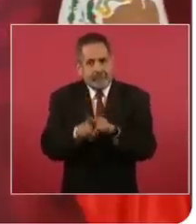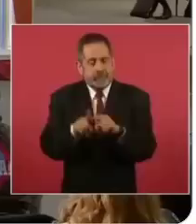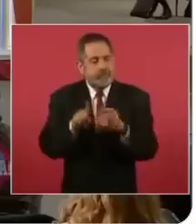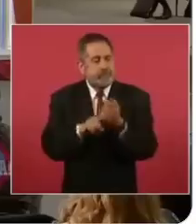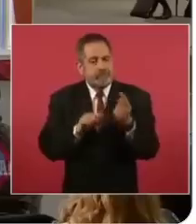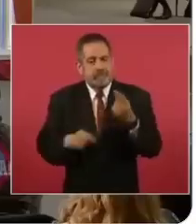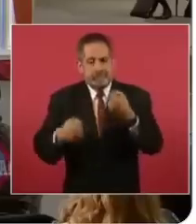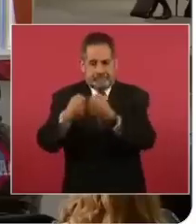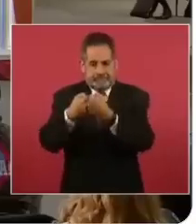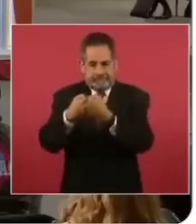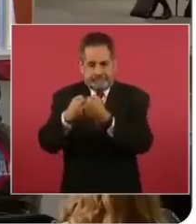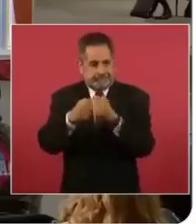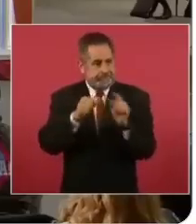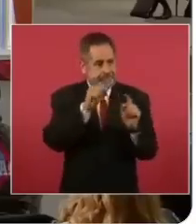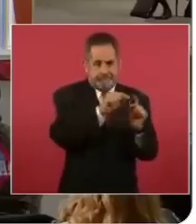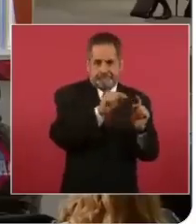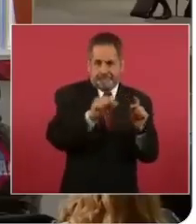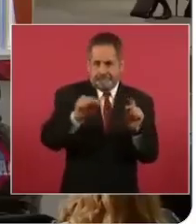toda la frontera